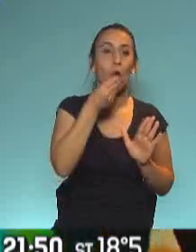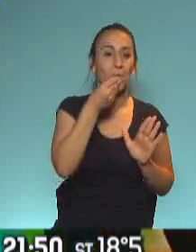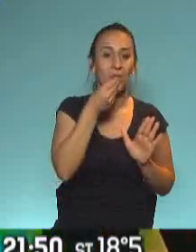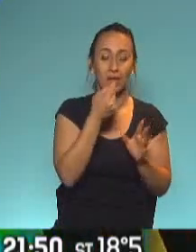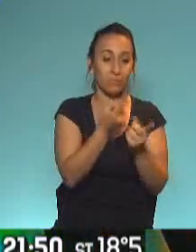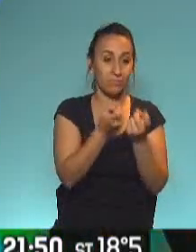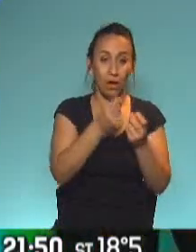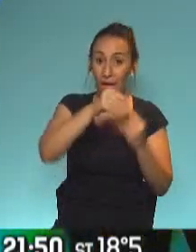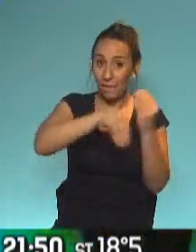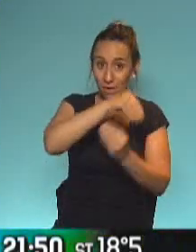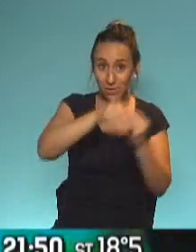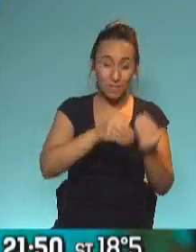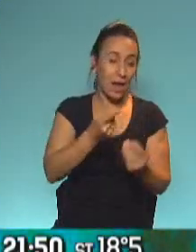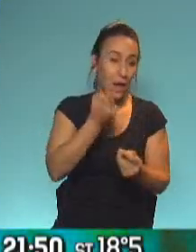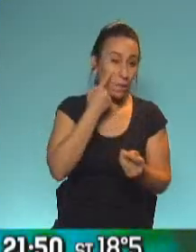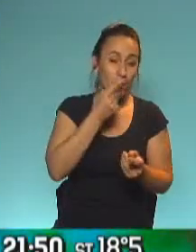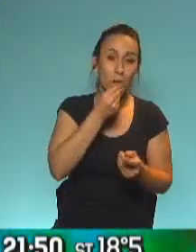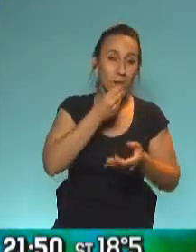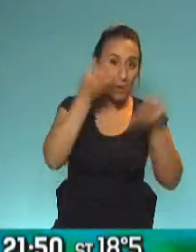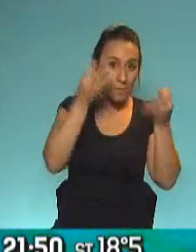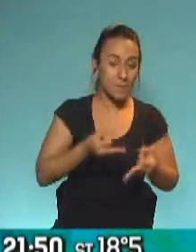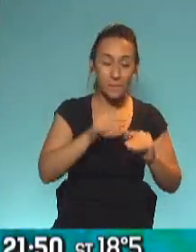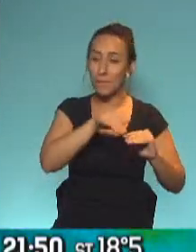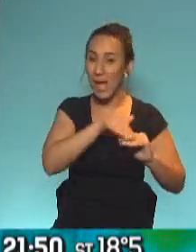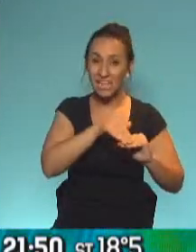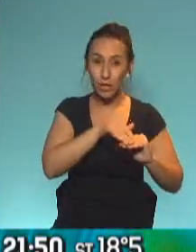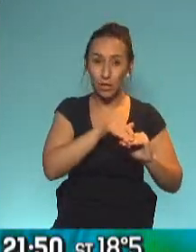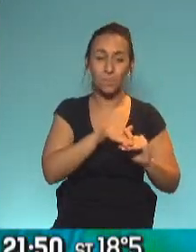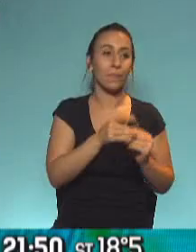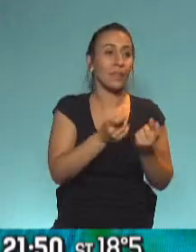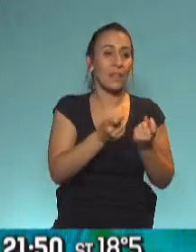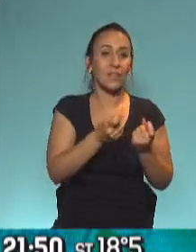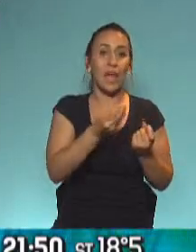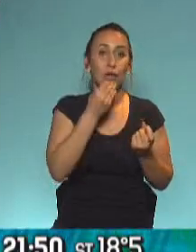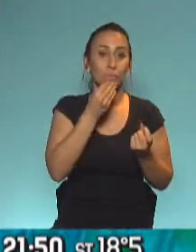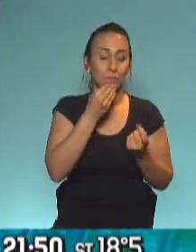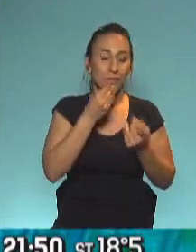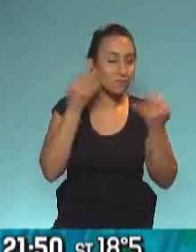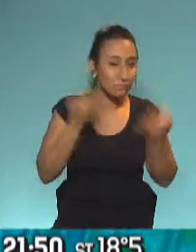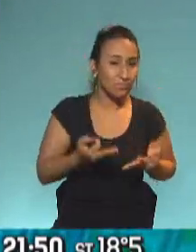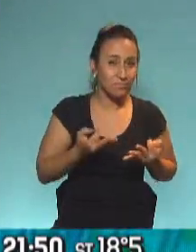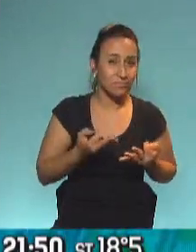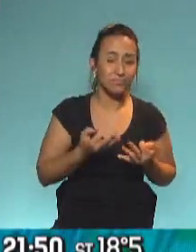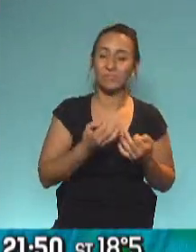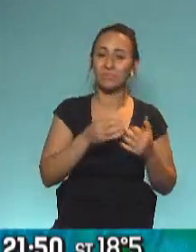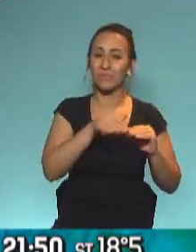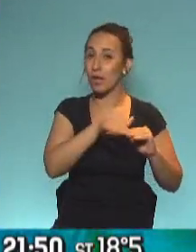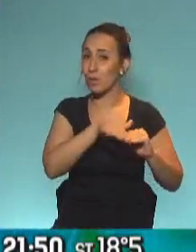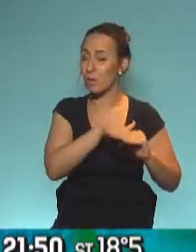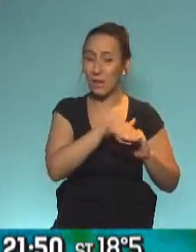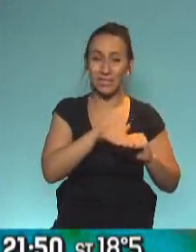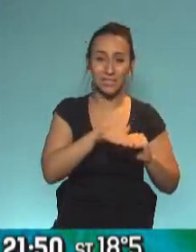¿Cuánto necesita una familia para poder alimentarse, para cubrir sus necesidades nutricionales, que esté mínimamente